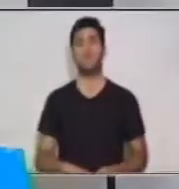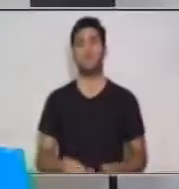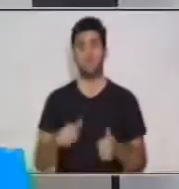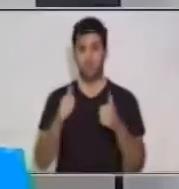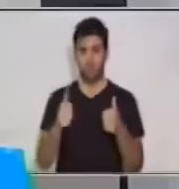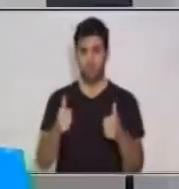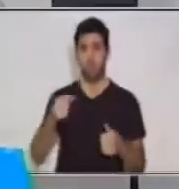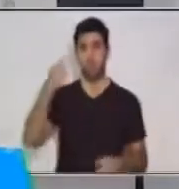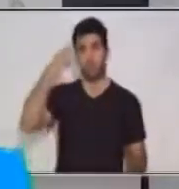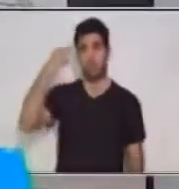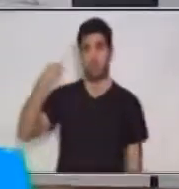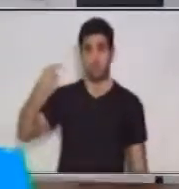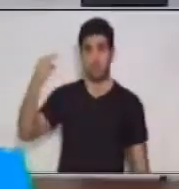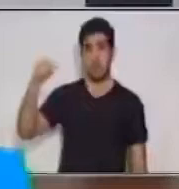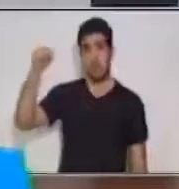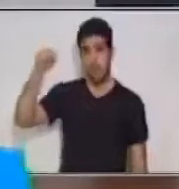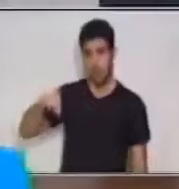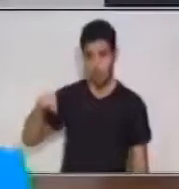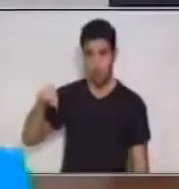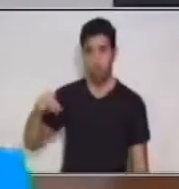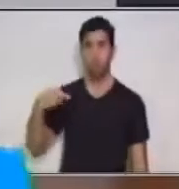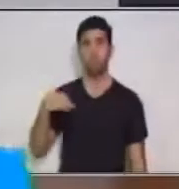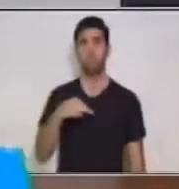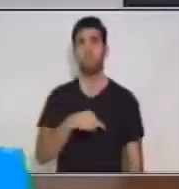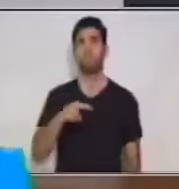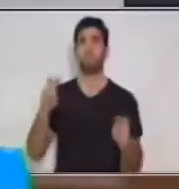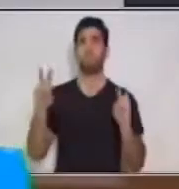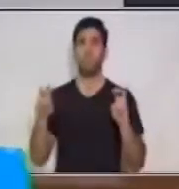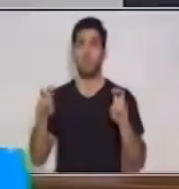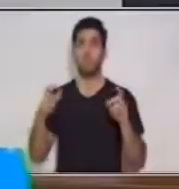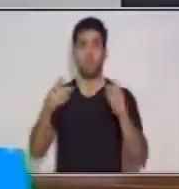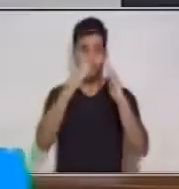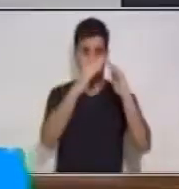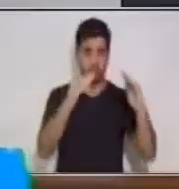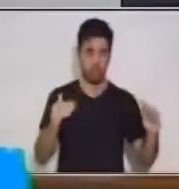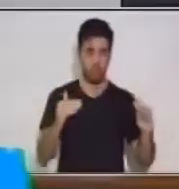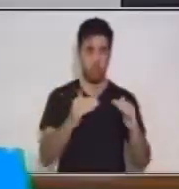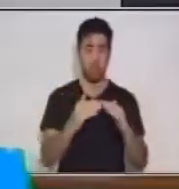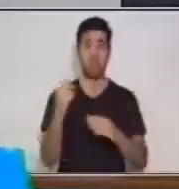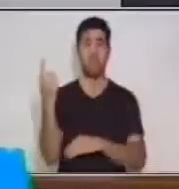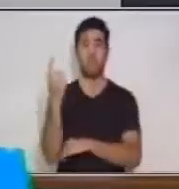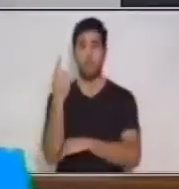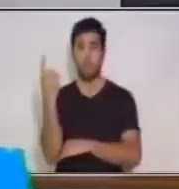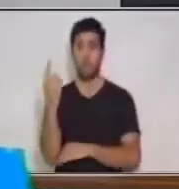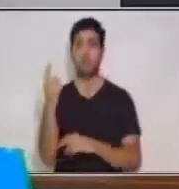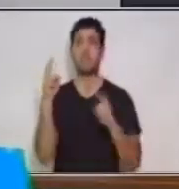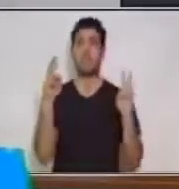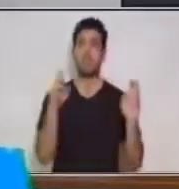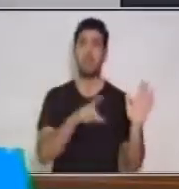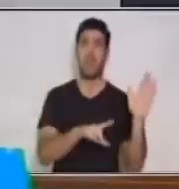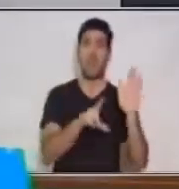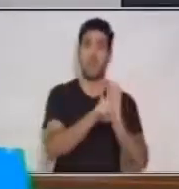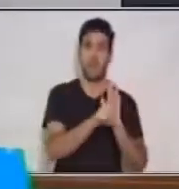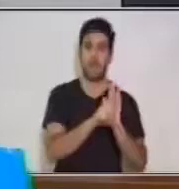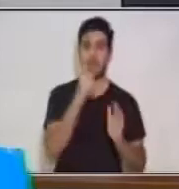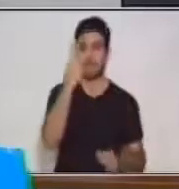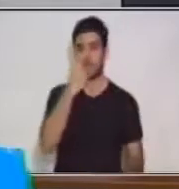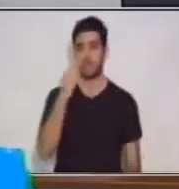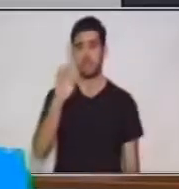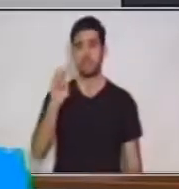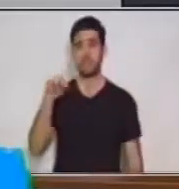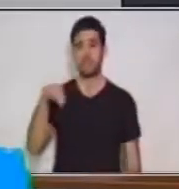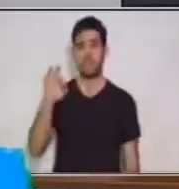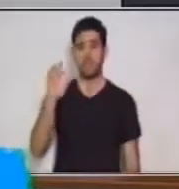El día de hoy vamos a desarrollar un tema geométrico muy importante, que es ley de senos. Vamos